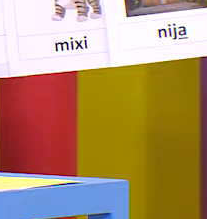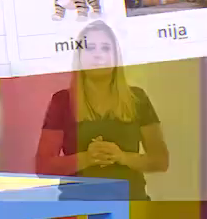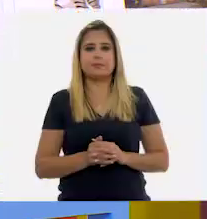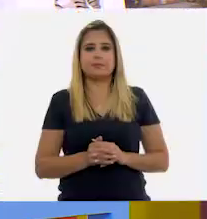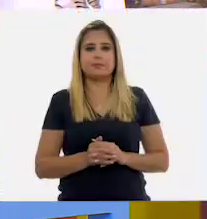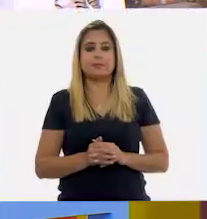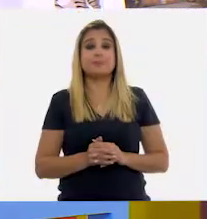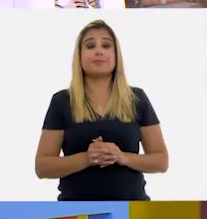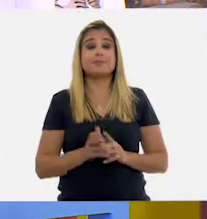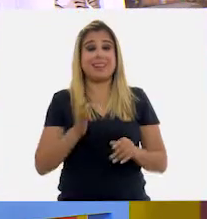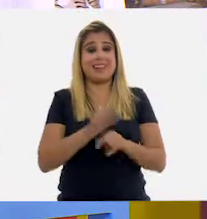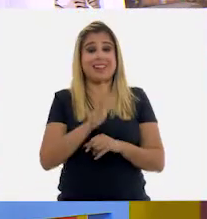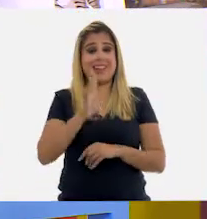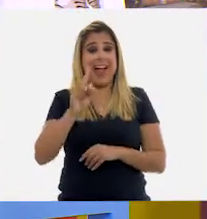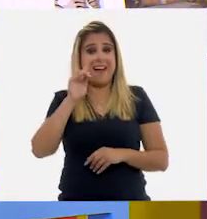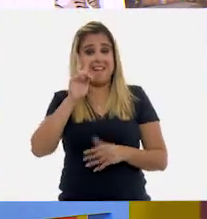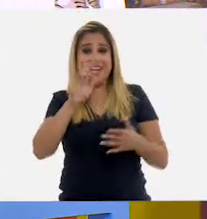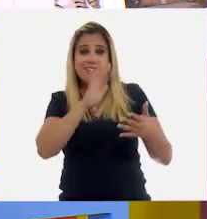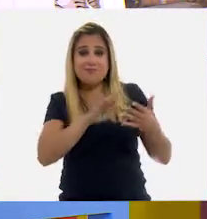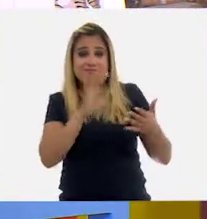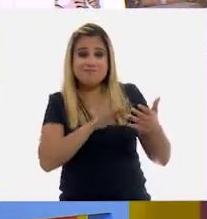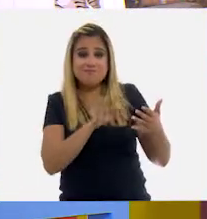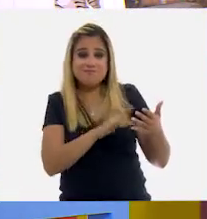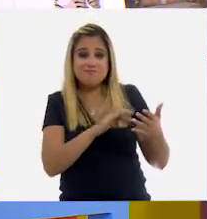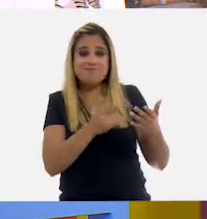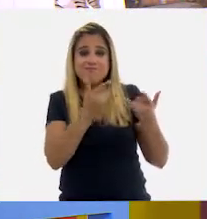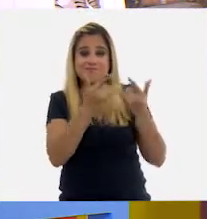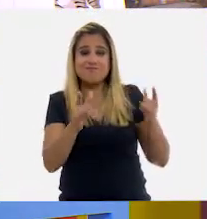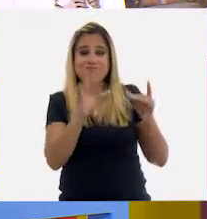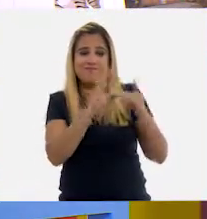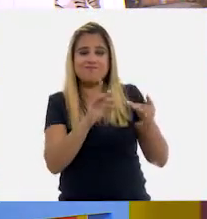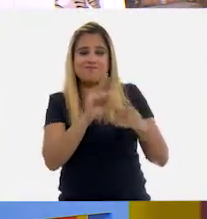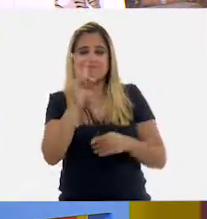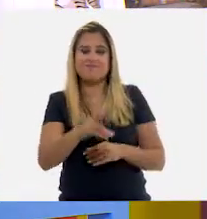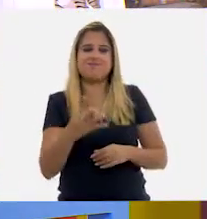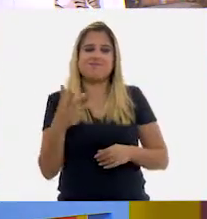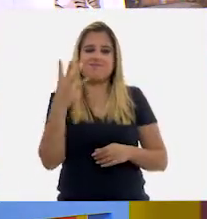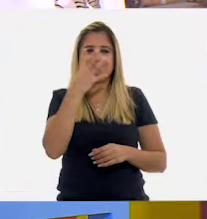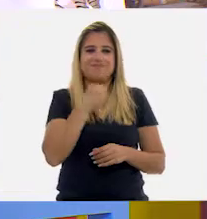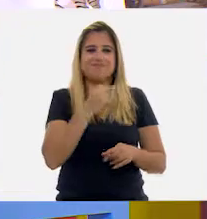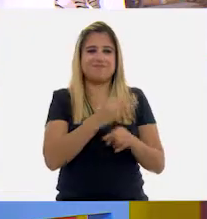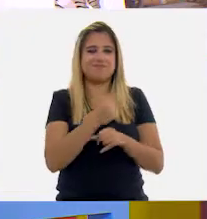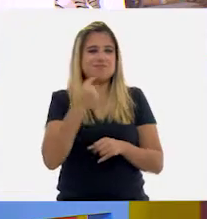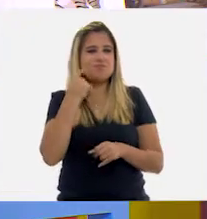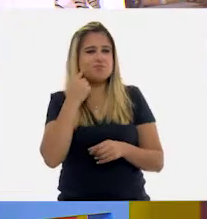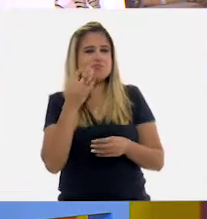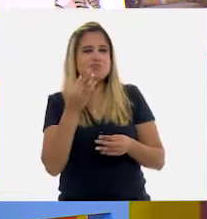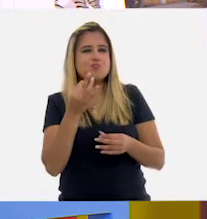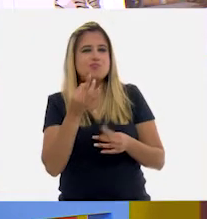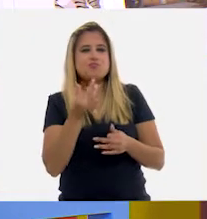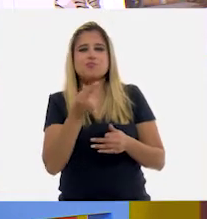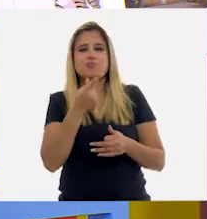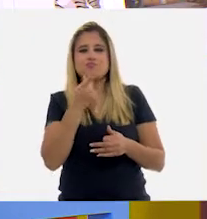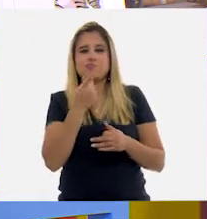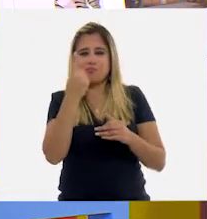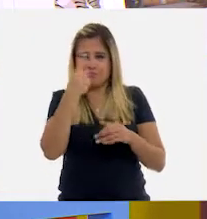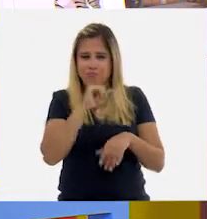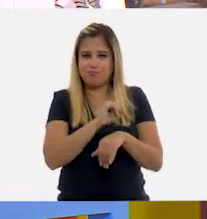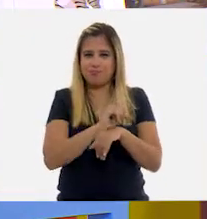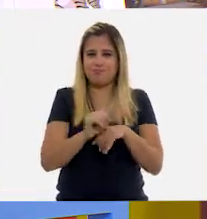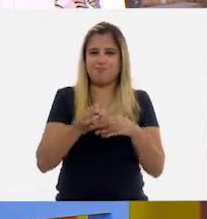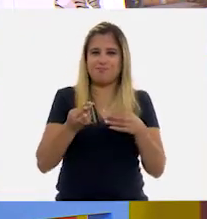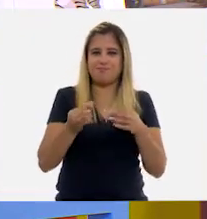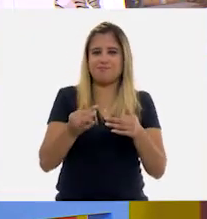Bueno, Pepe, pues ya escuchamos estas lecturas que sí. Están muy, muy bonitas. Bueno, escuchan muy bonitas las lecturas.